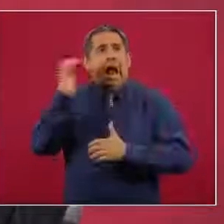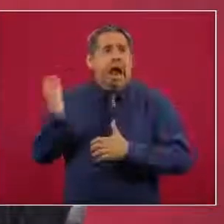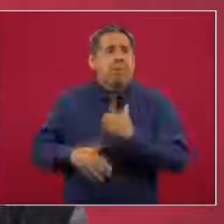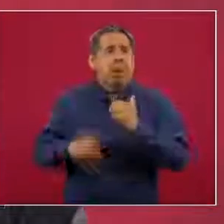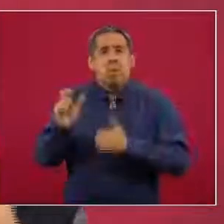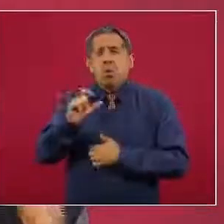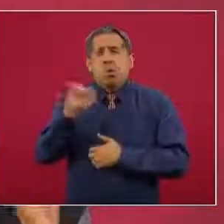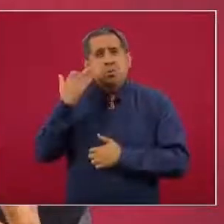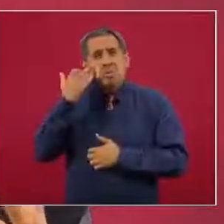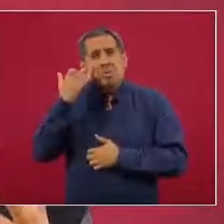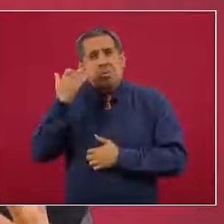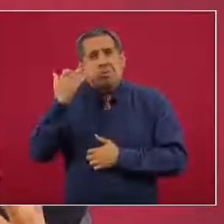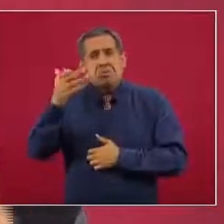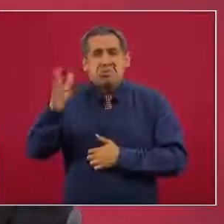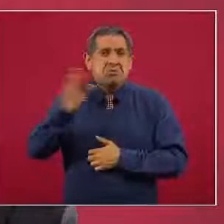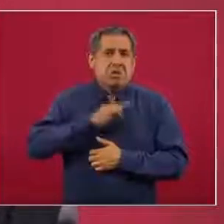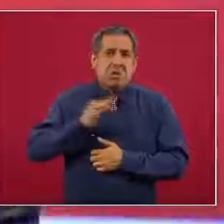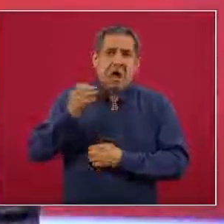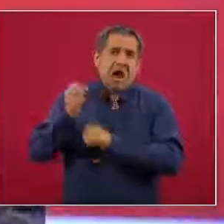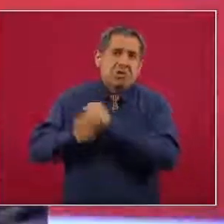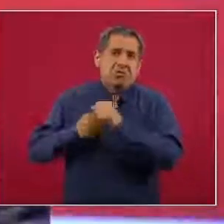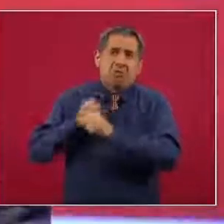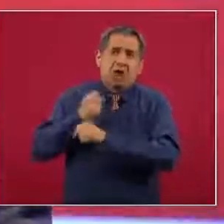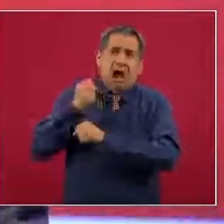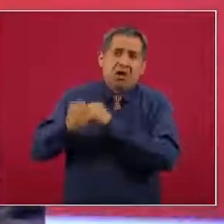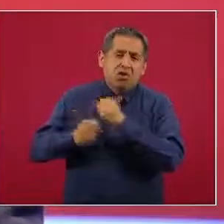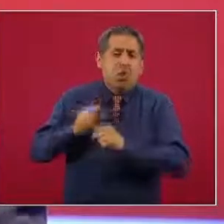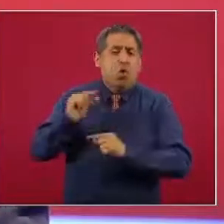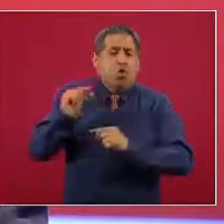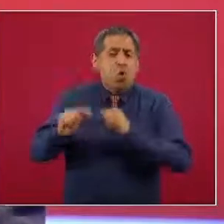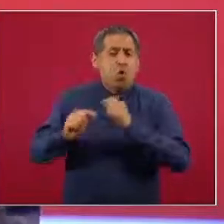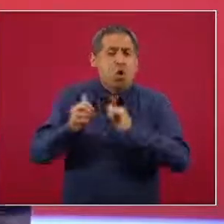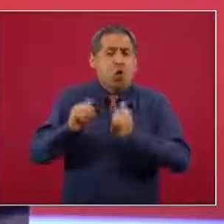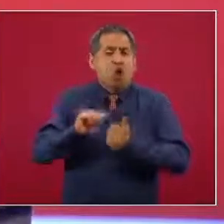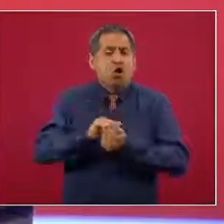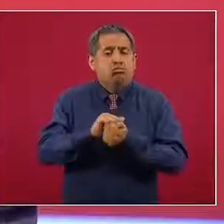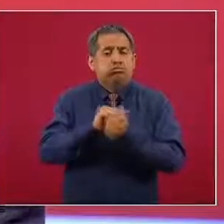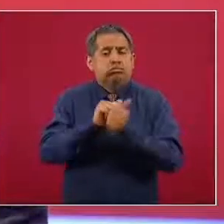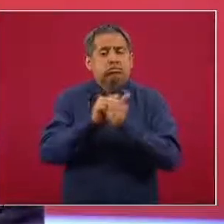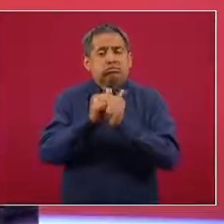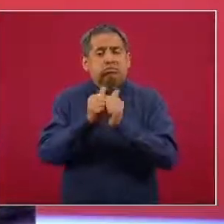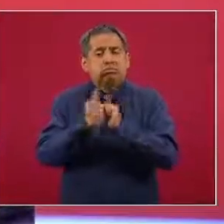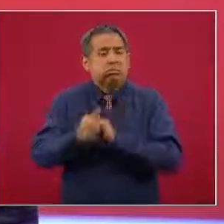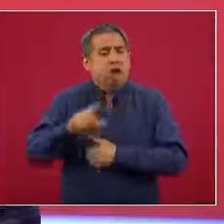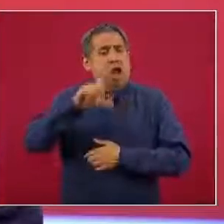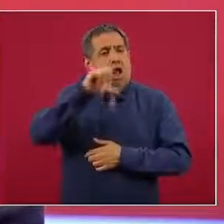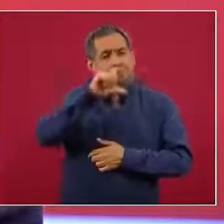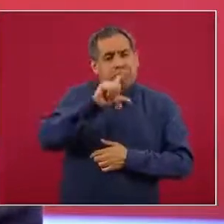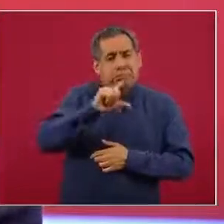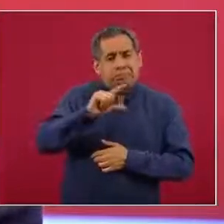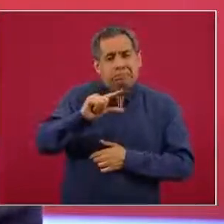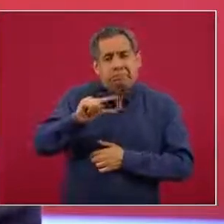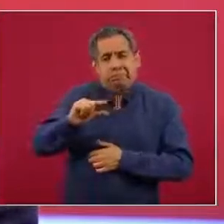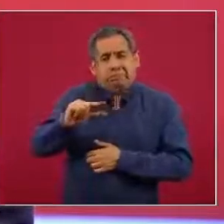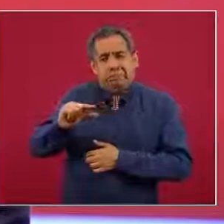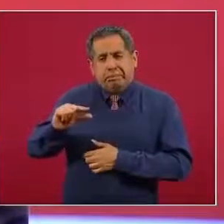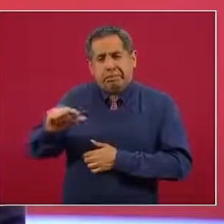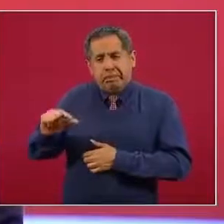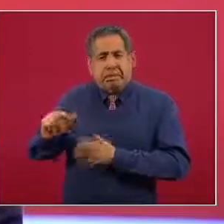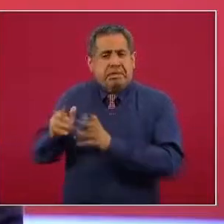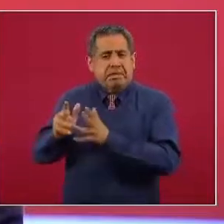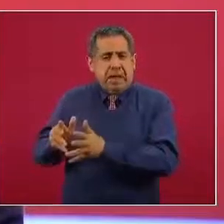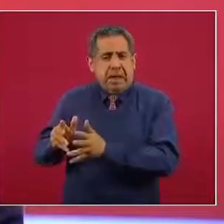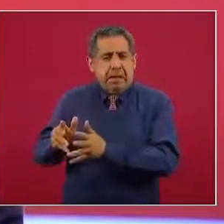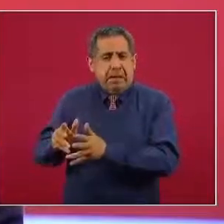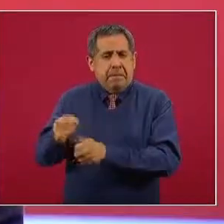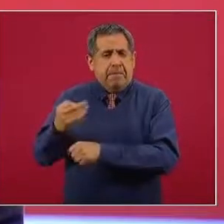puede durar años y progresivamente incorporarse a un ritmo estacional, como lo tiene